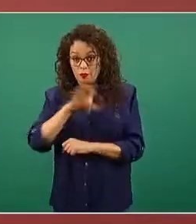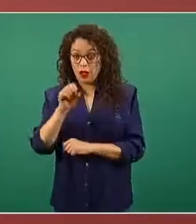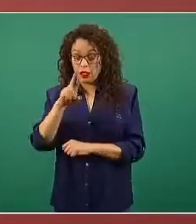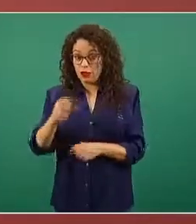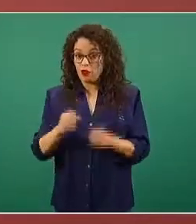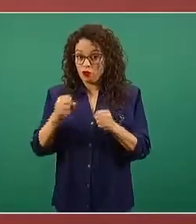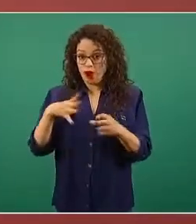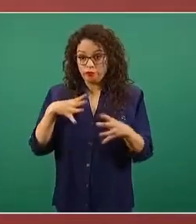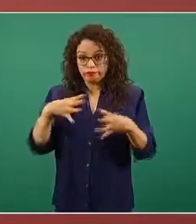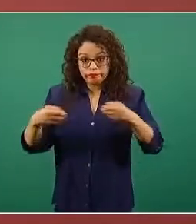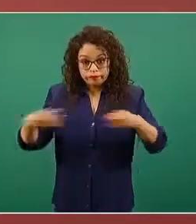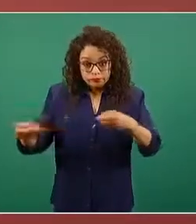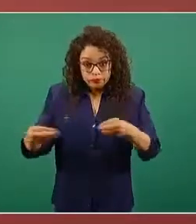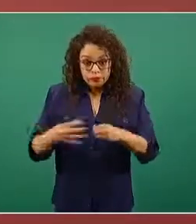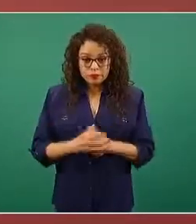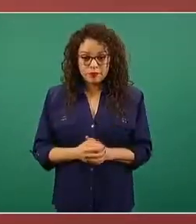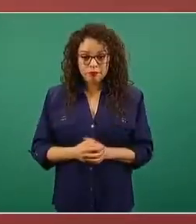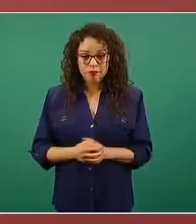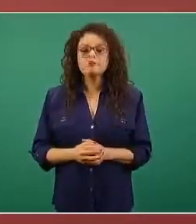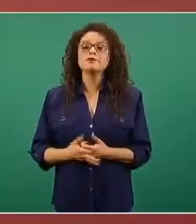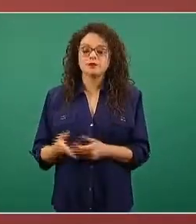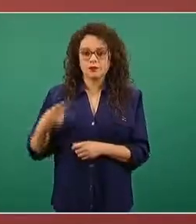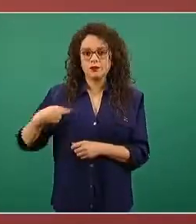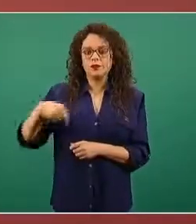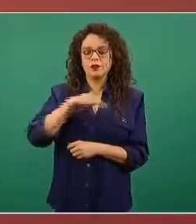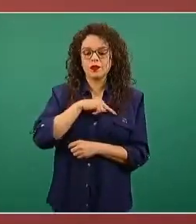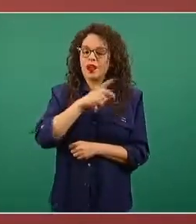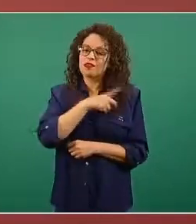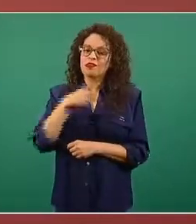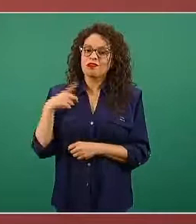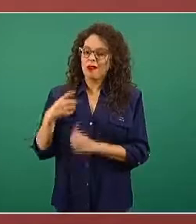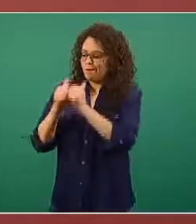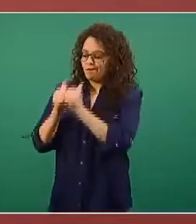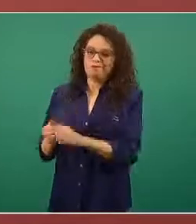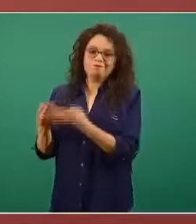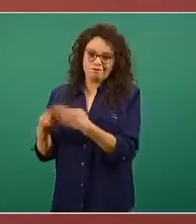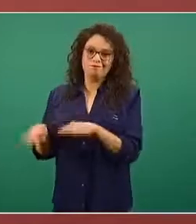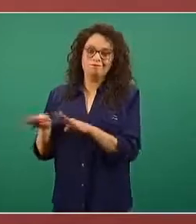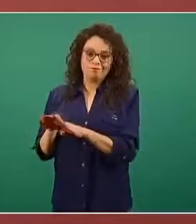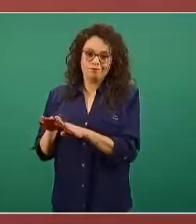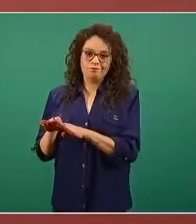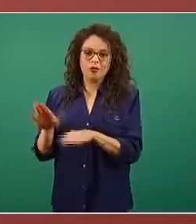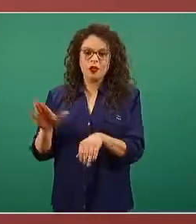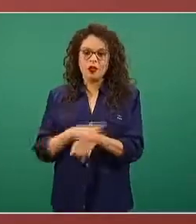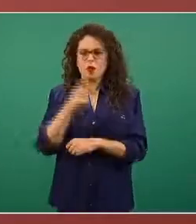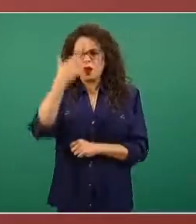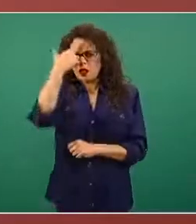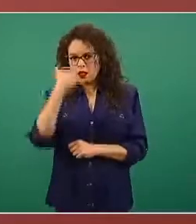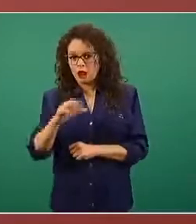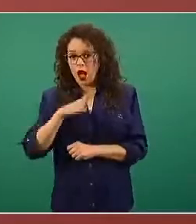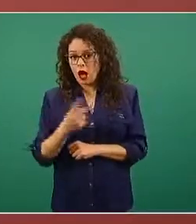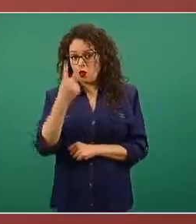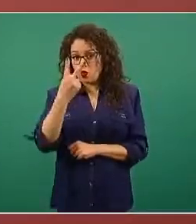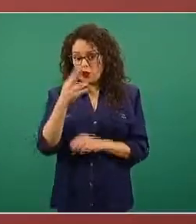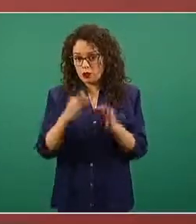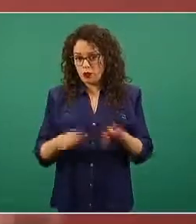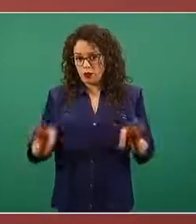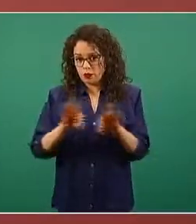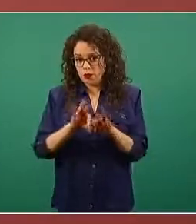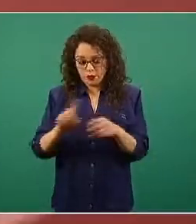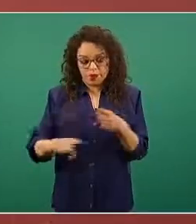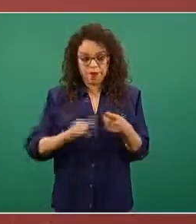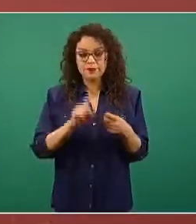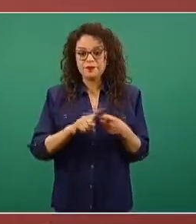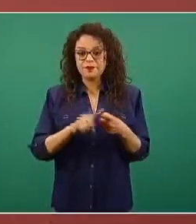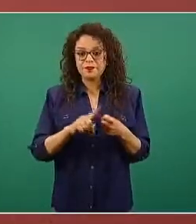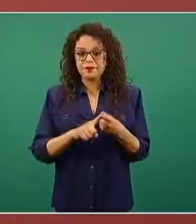ha tenido enfermedad, entonces uno se ponga en resguardo. ¿Cuáles son las 2 razones fundamentales? Una, la